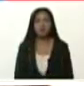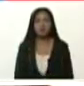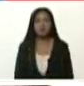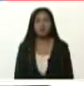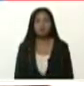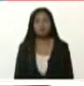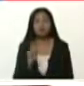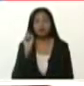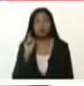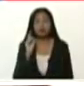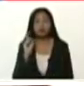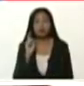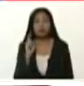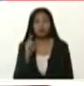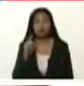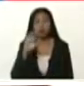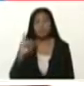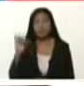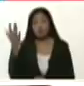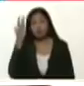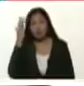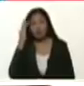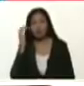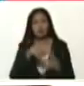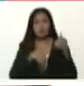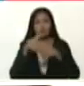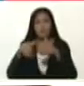necesario, ustedes saben que en esas elecciones